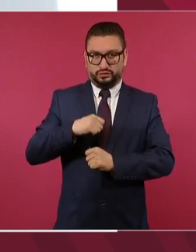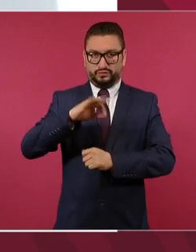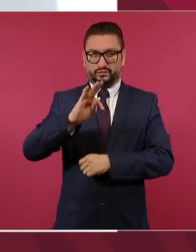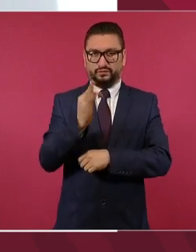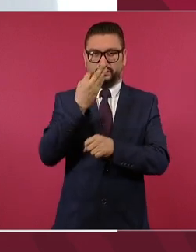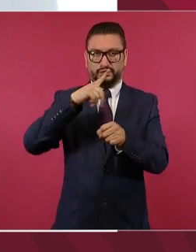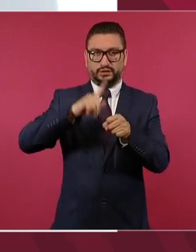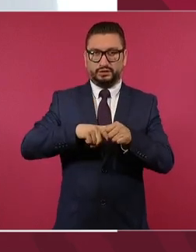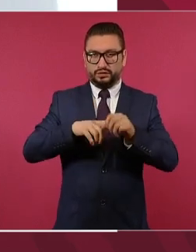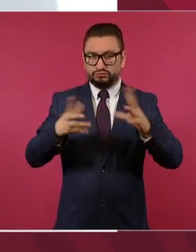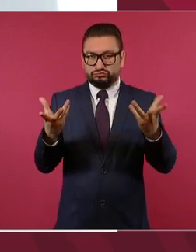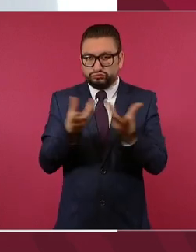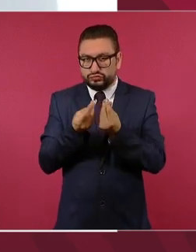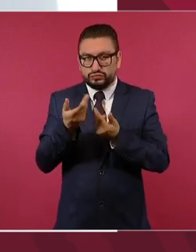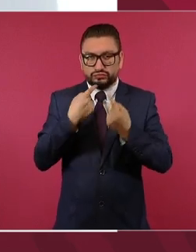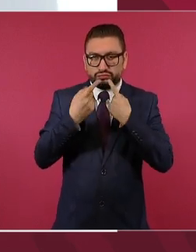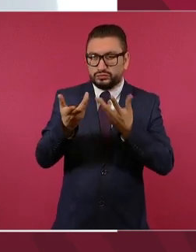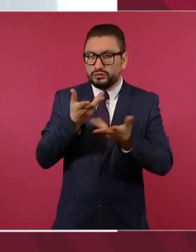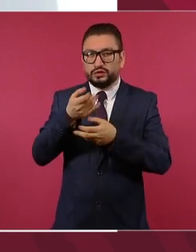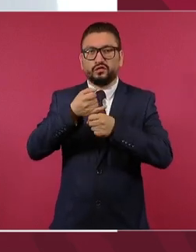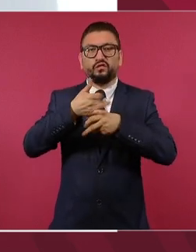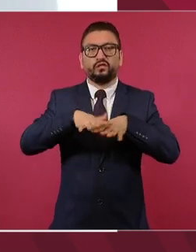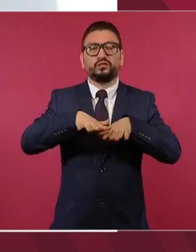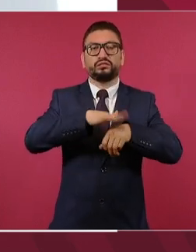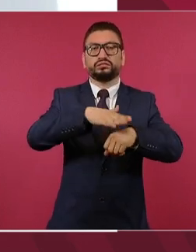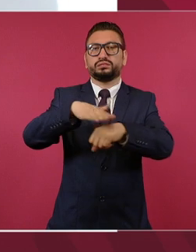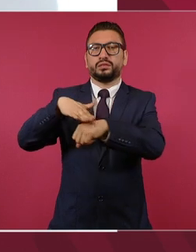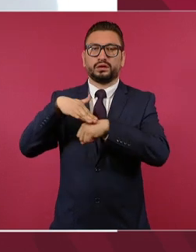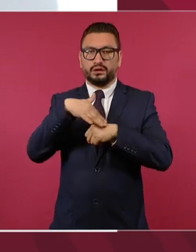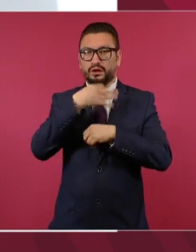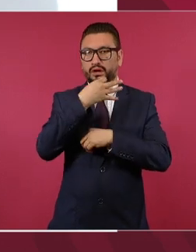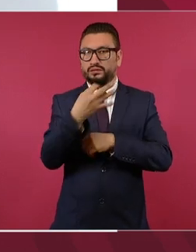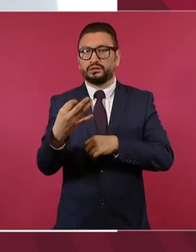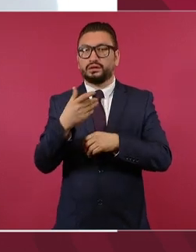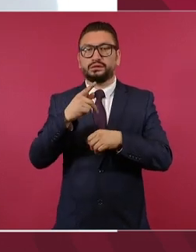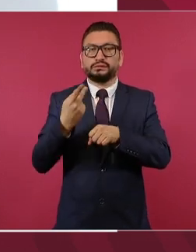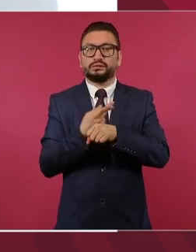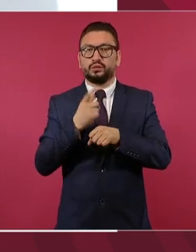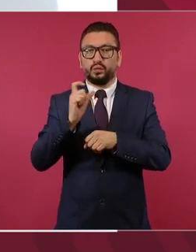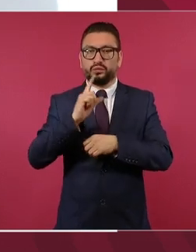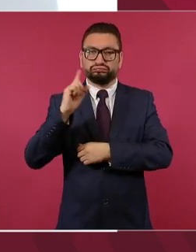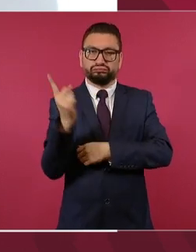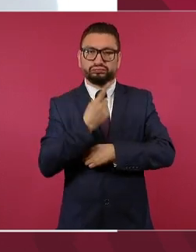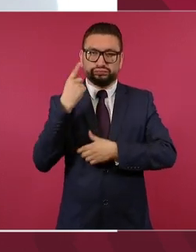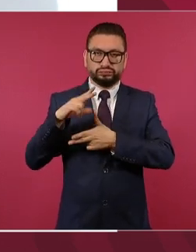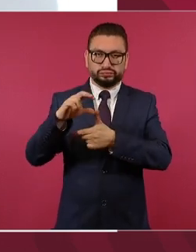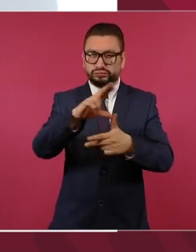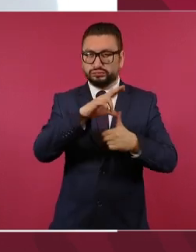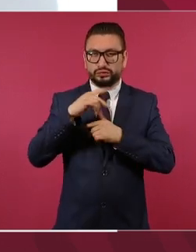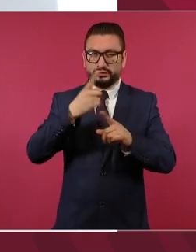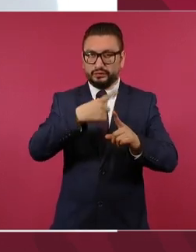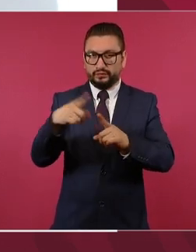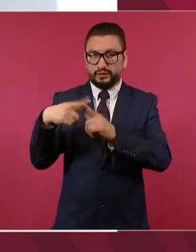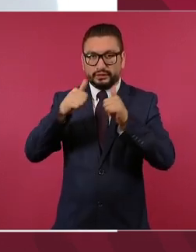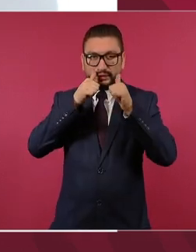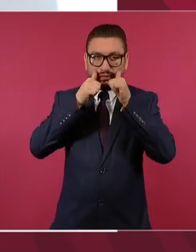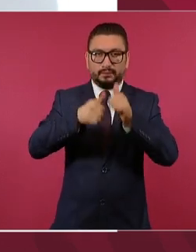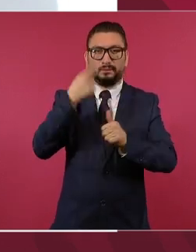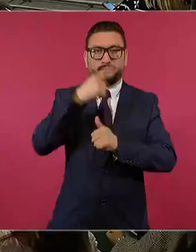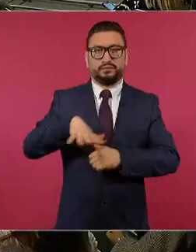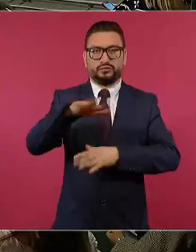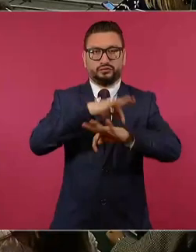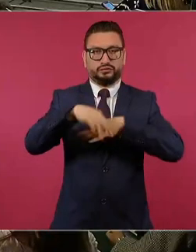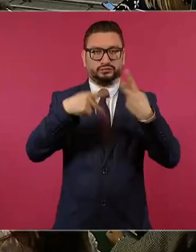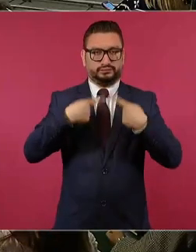federales, con la finalidad de informar las acciones de primera respuesta y atención inmediata a la